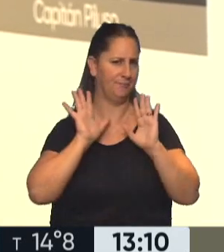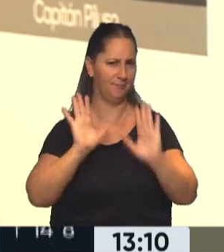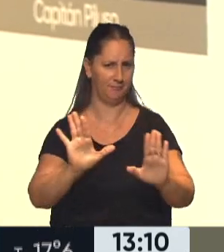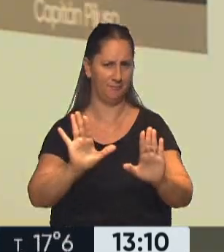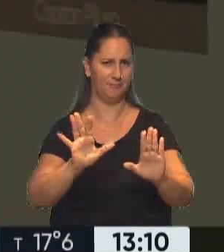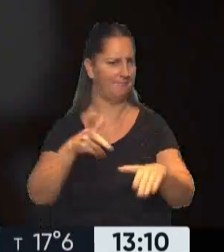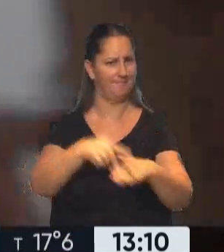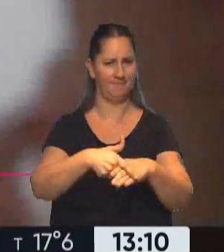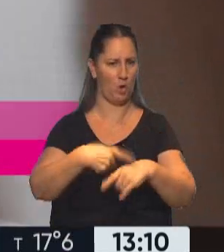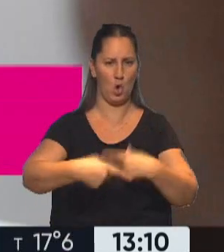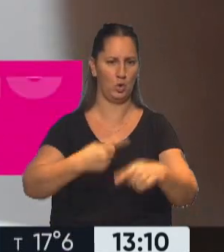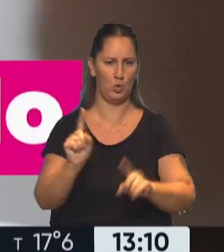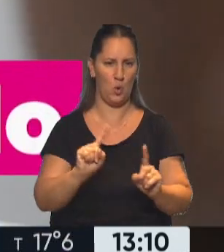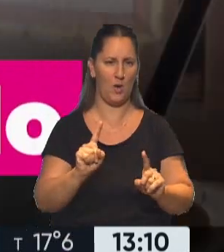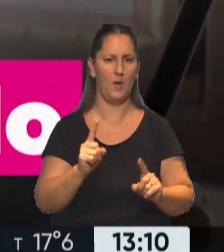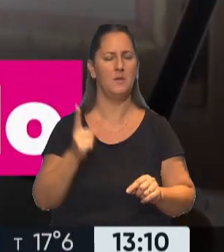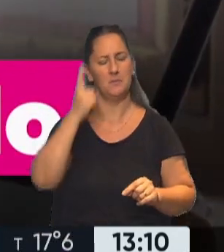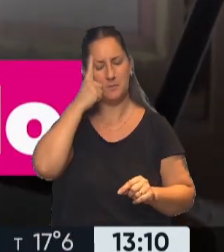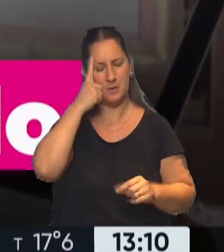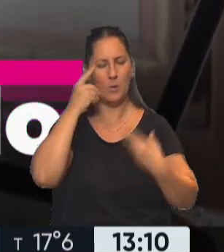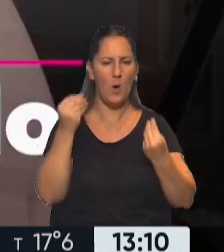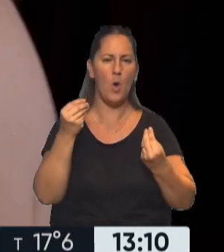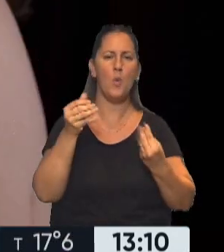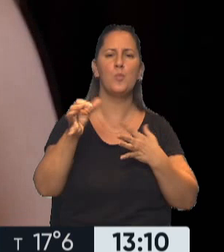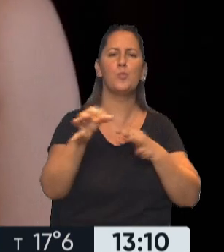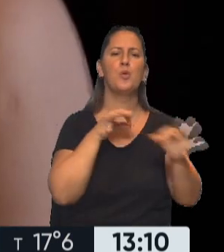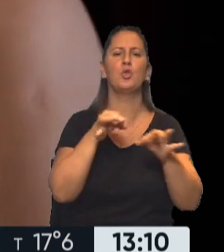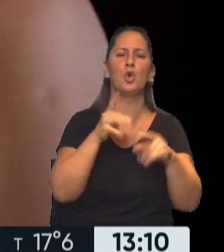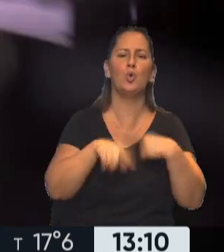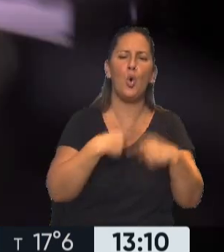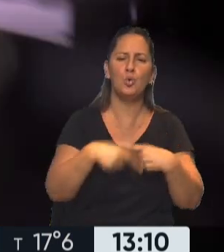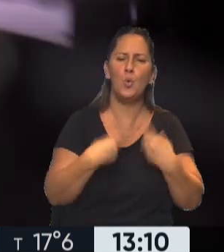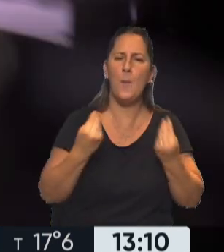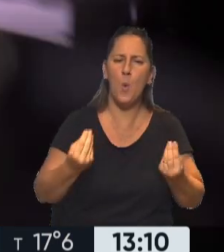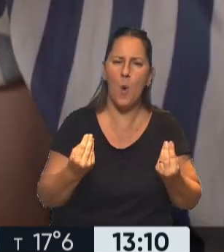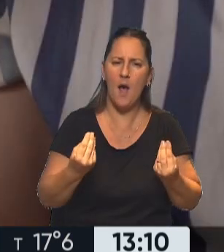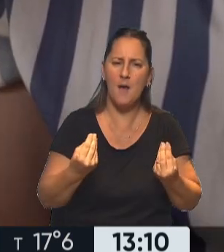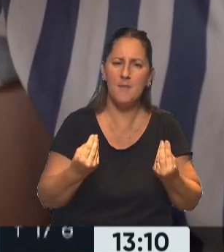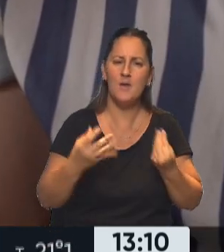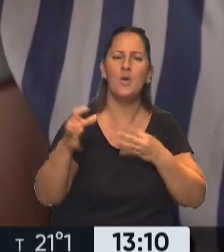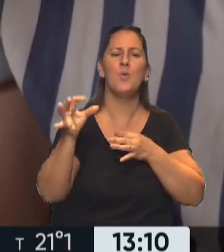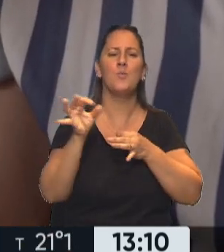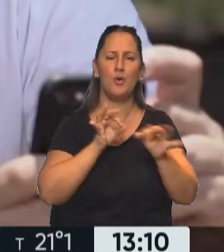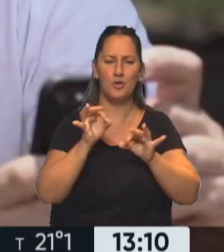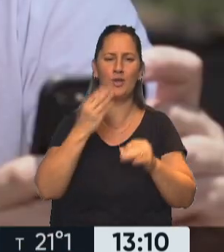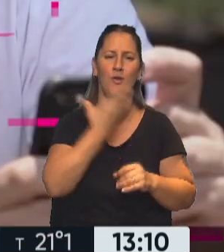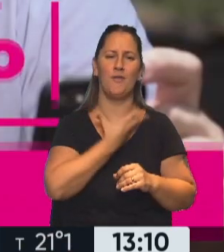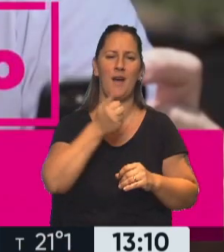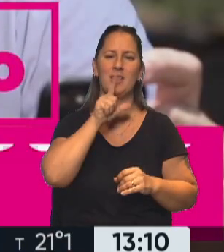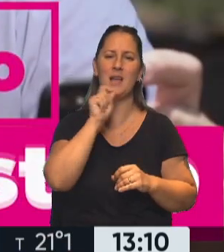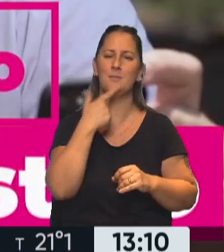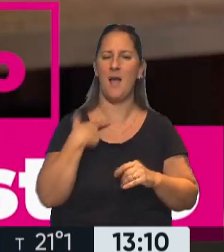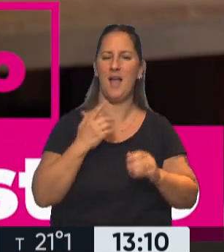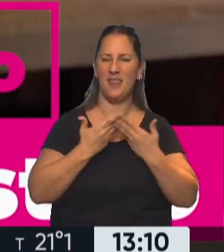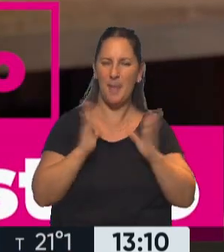hacer pausas y dijimos, bueno, ¿cuál es el proyecto que podemos seguir dándole? Era Proyecto Fantasma, un proyecto más independiente,